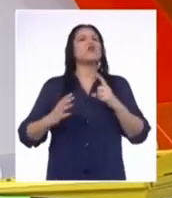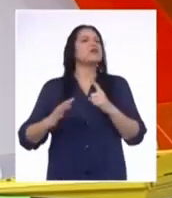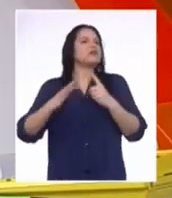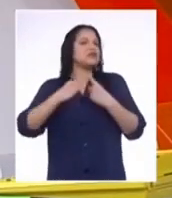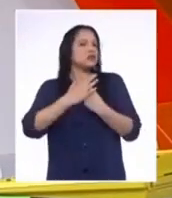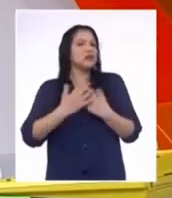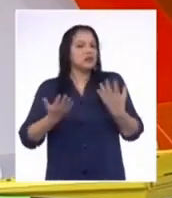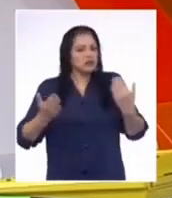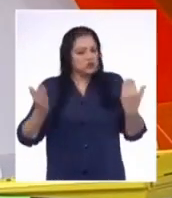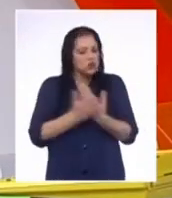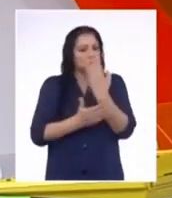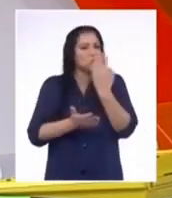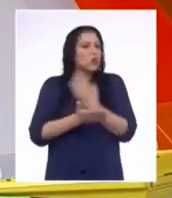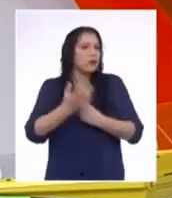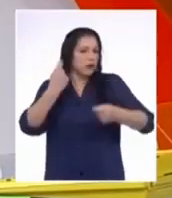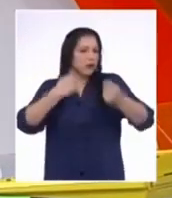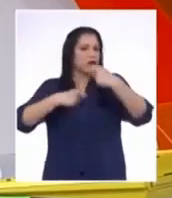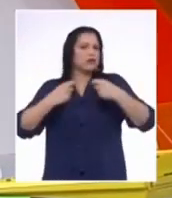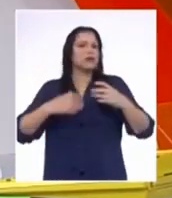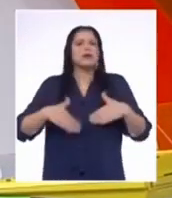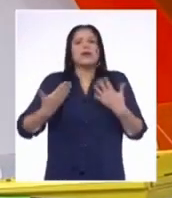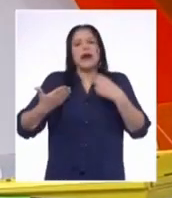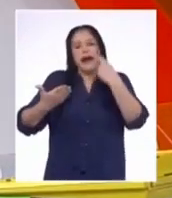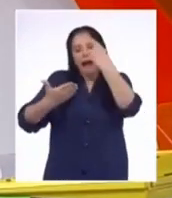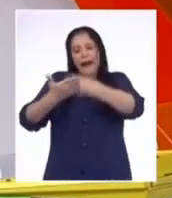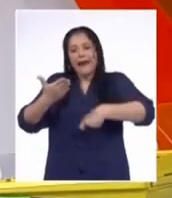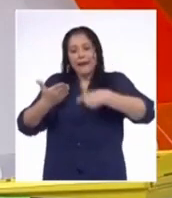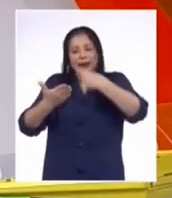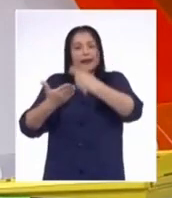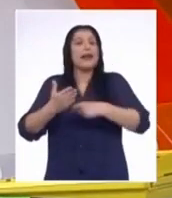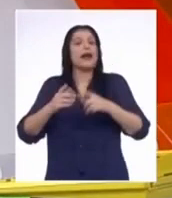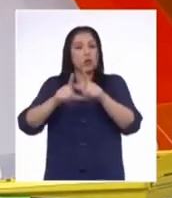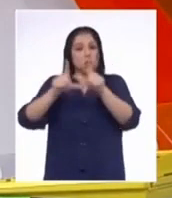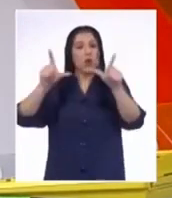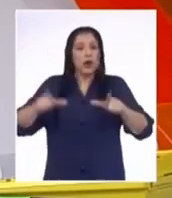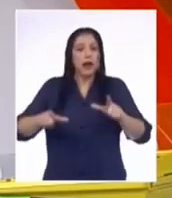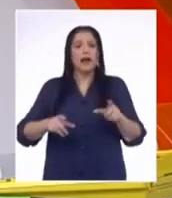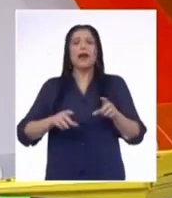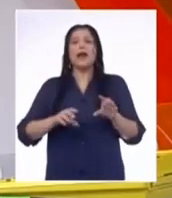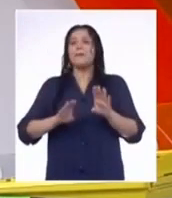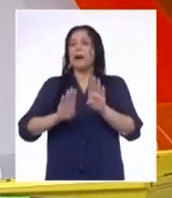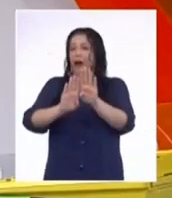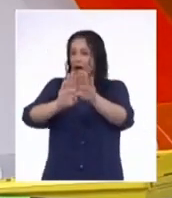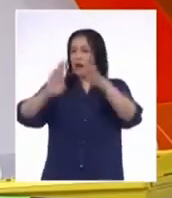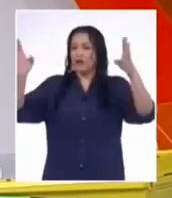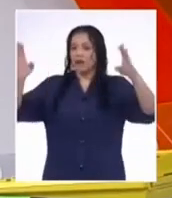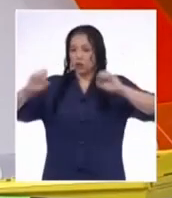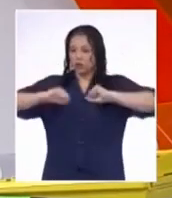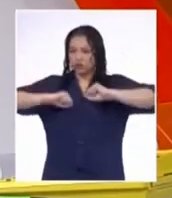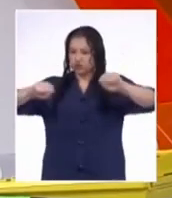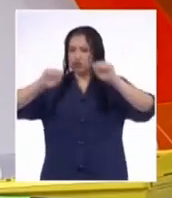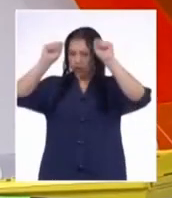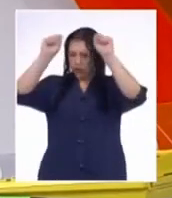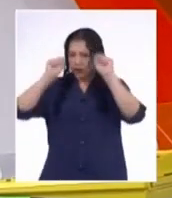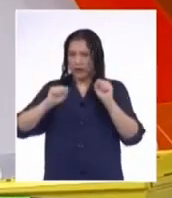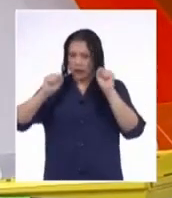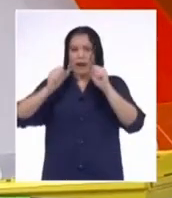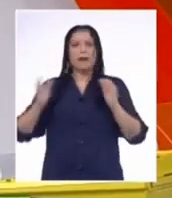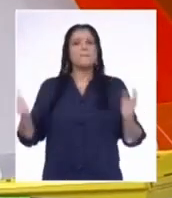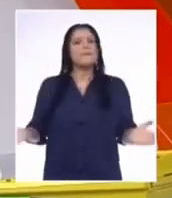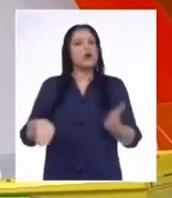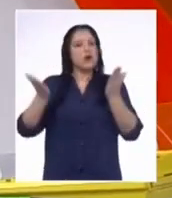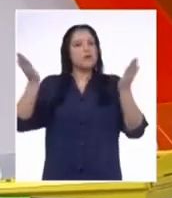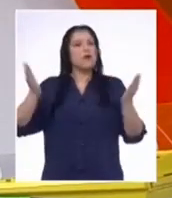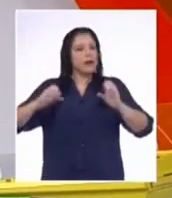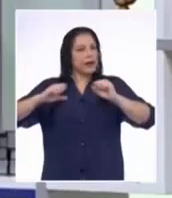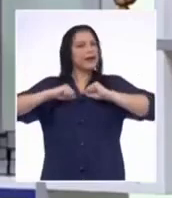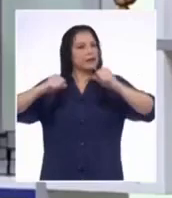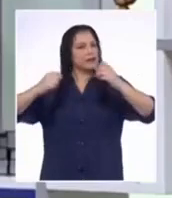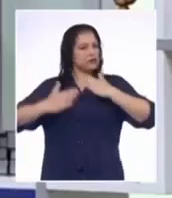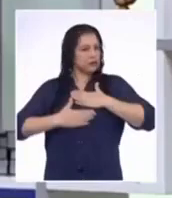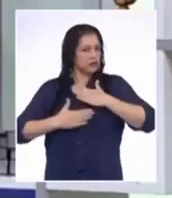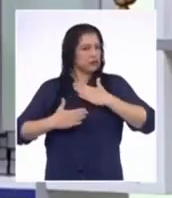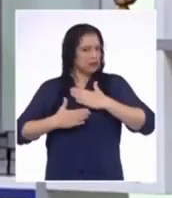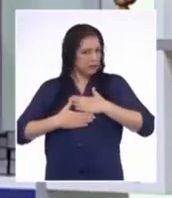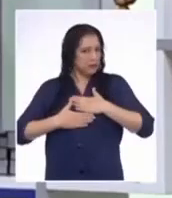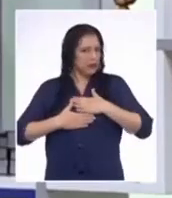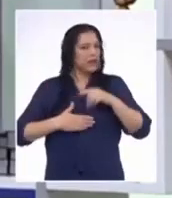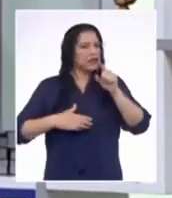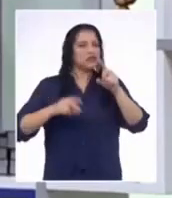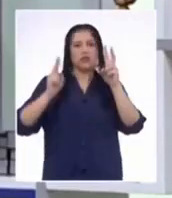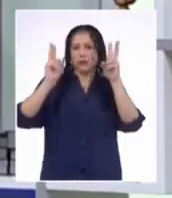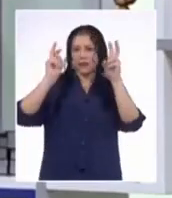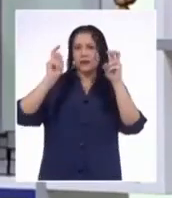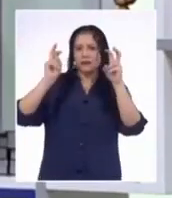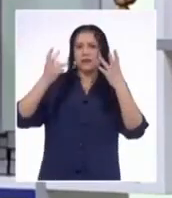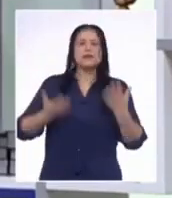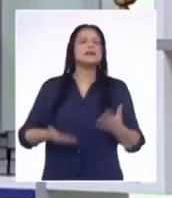de emprendimiento para alquilar un local para hacer funcionar un gimnasio y así promover la práctica de ejercicios físicos. Sobre este